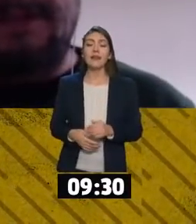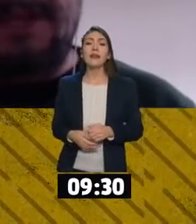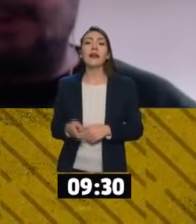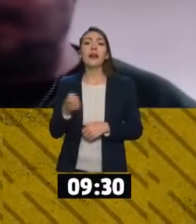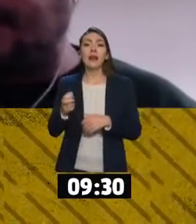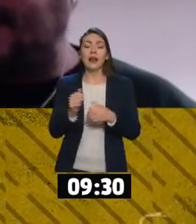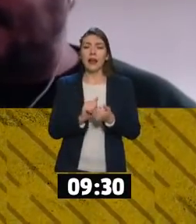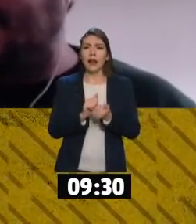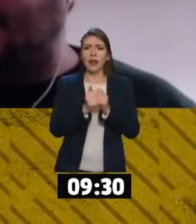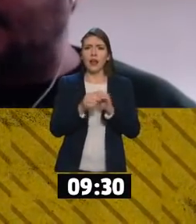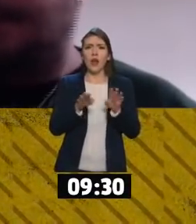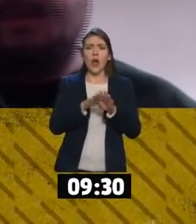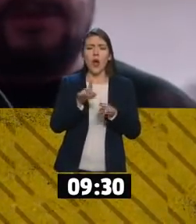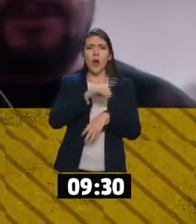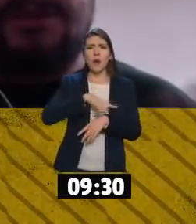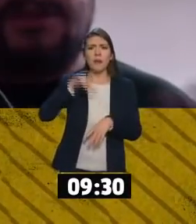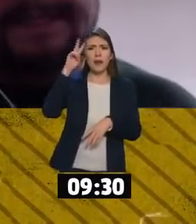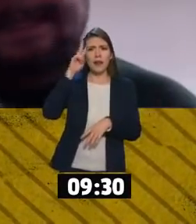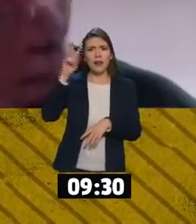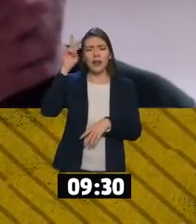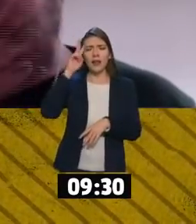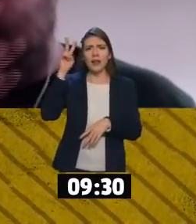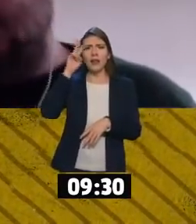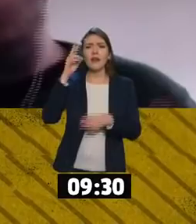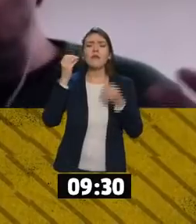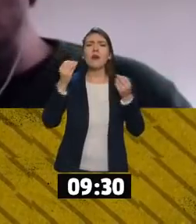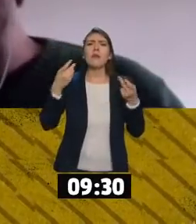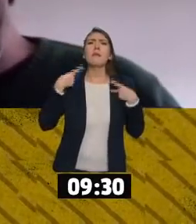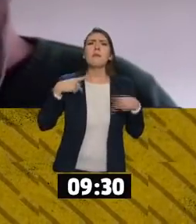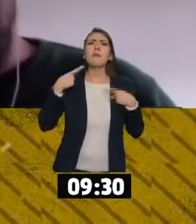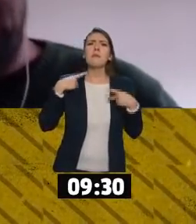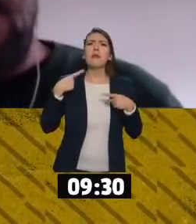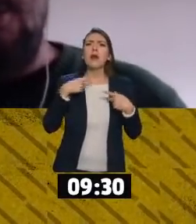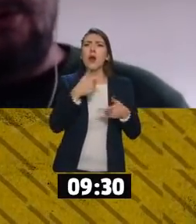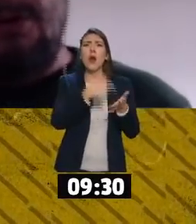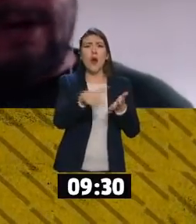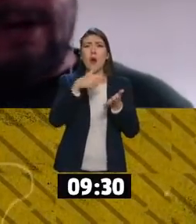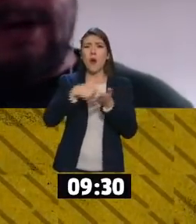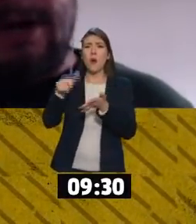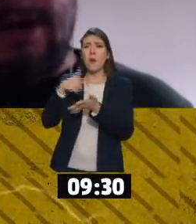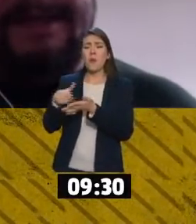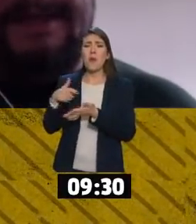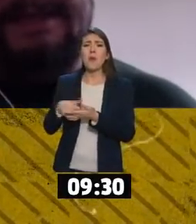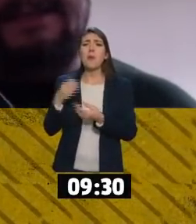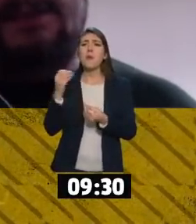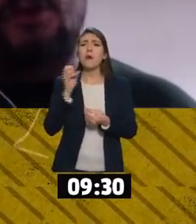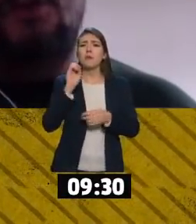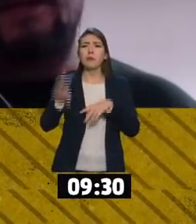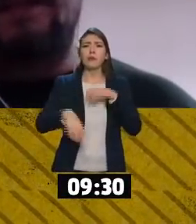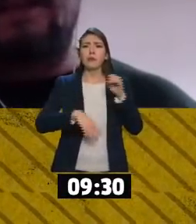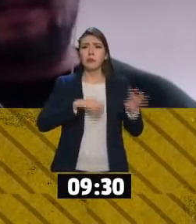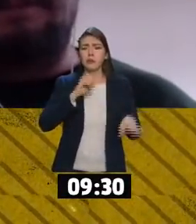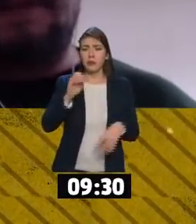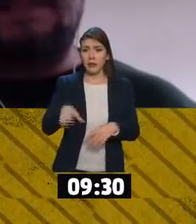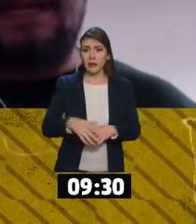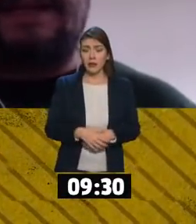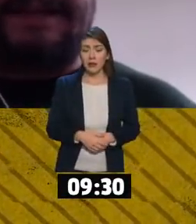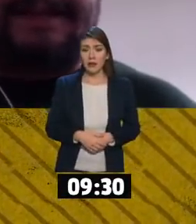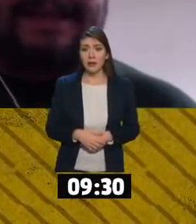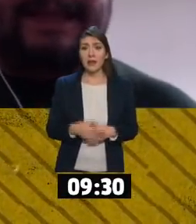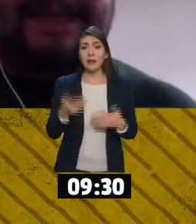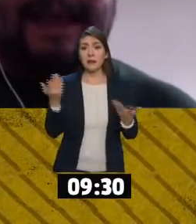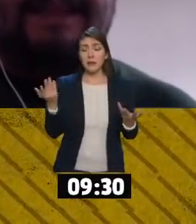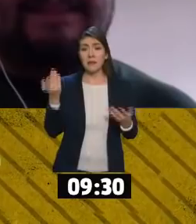muy tremendo porque la gente compra mucha ropa y además mucha ropa se desecha, pero lo grave es todo lo que tiene que